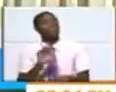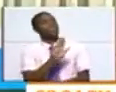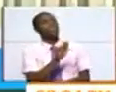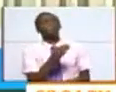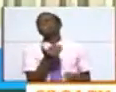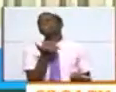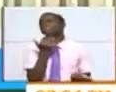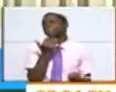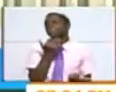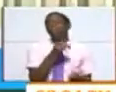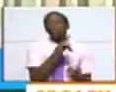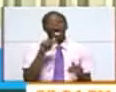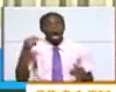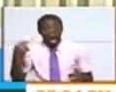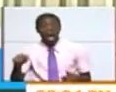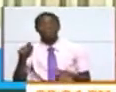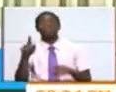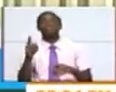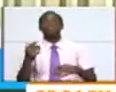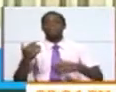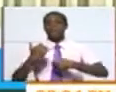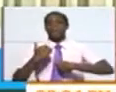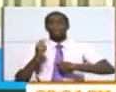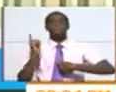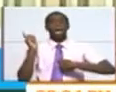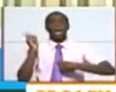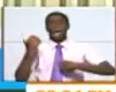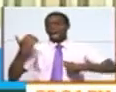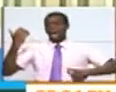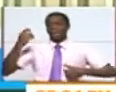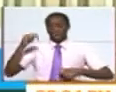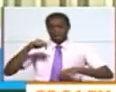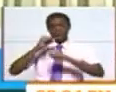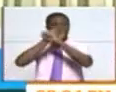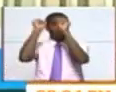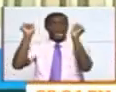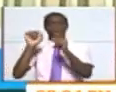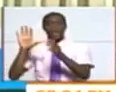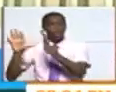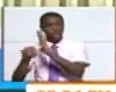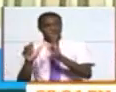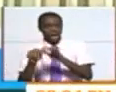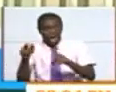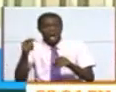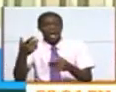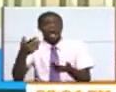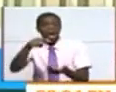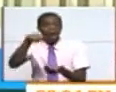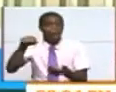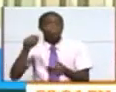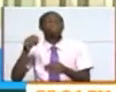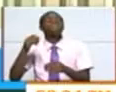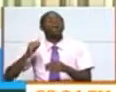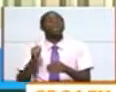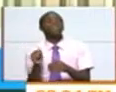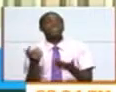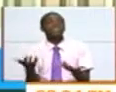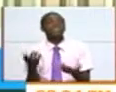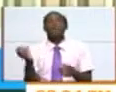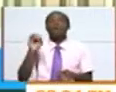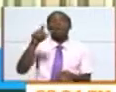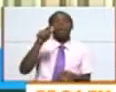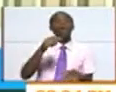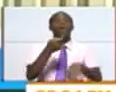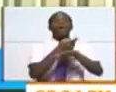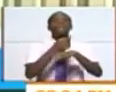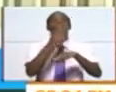cómo habían robado armas largas en la Plaza de Altamira esta mañana, o cómo habían secuestrado a dos funcionarios de la gobernación